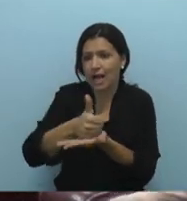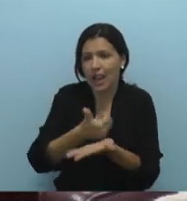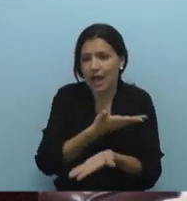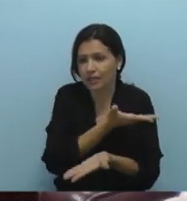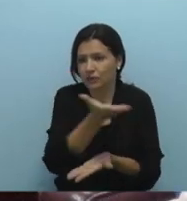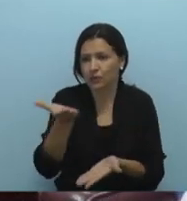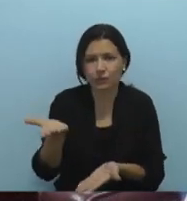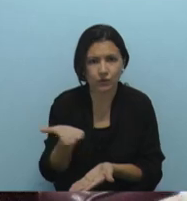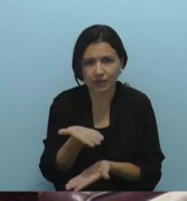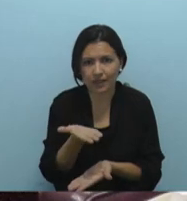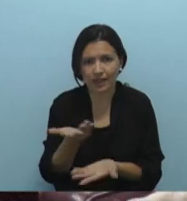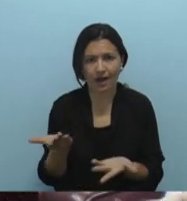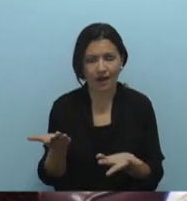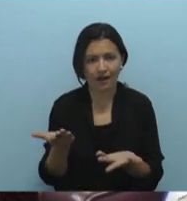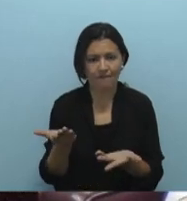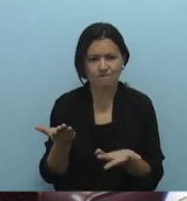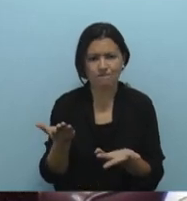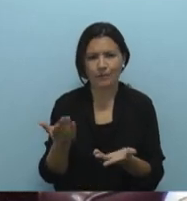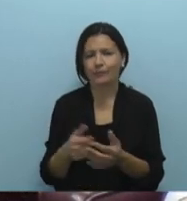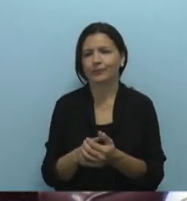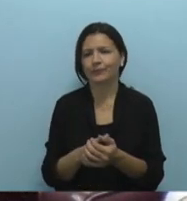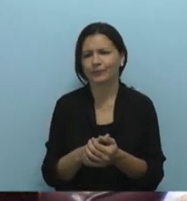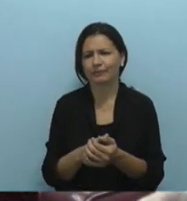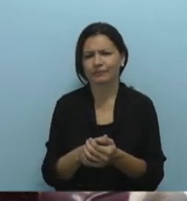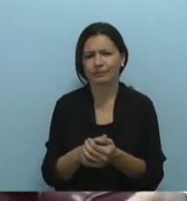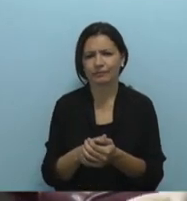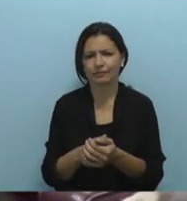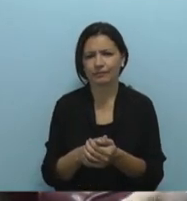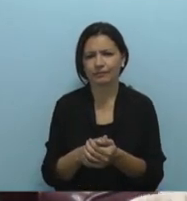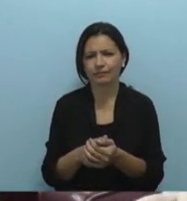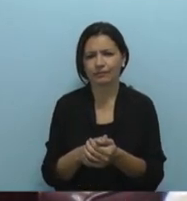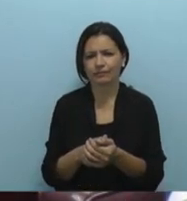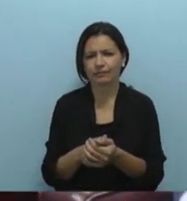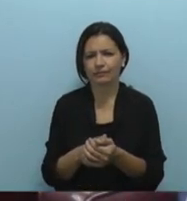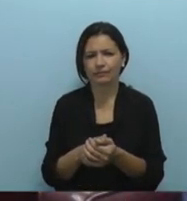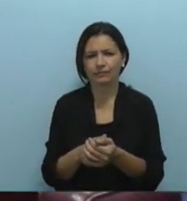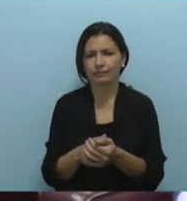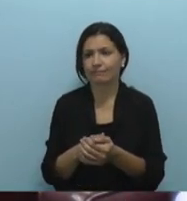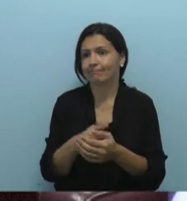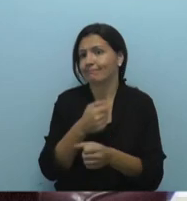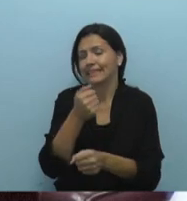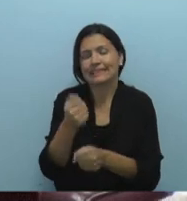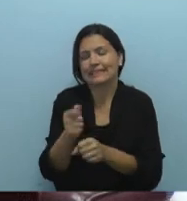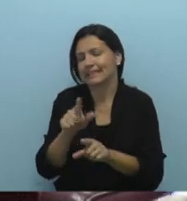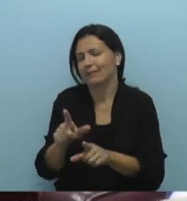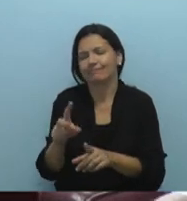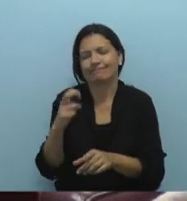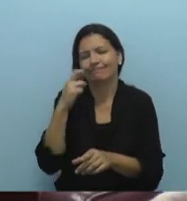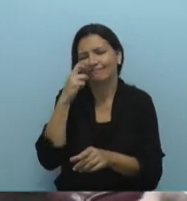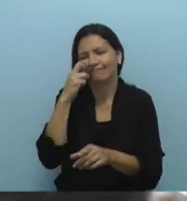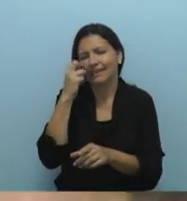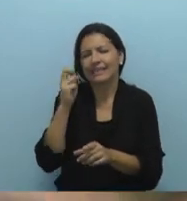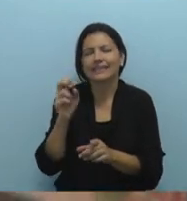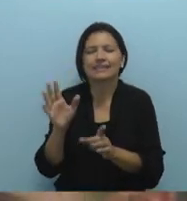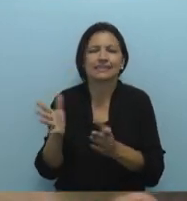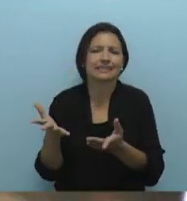Otilia, que llegó hasta sus últimos días, como decía Carlos, hasta que no pudo porque ya no se podía desplazar por